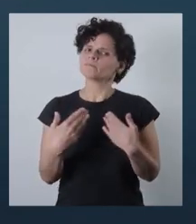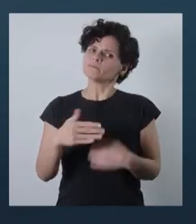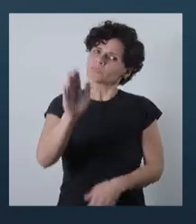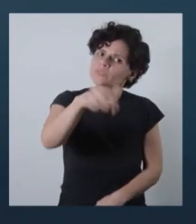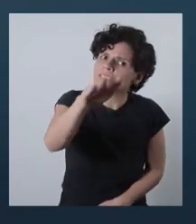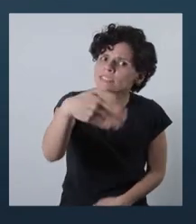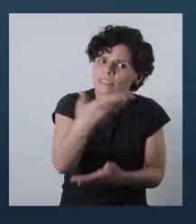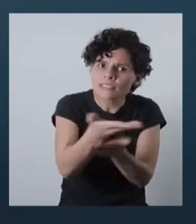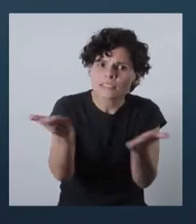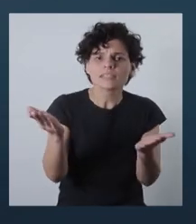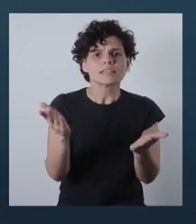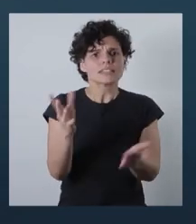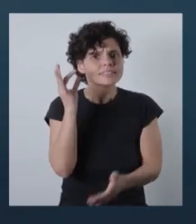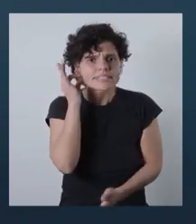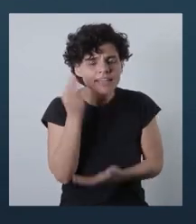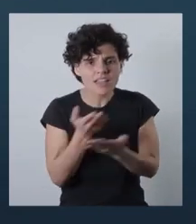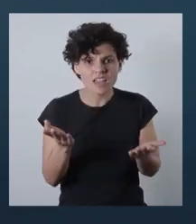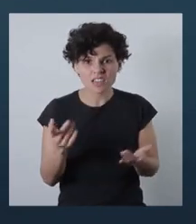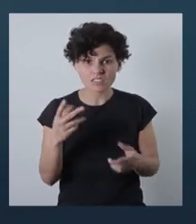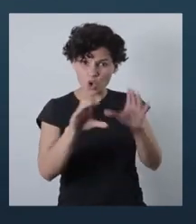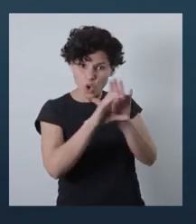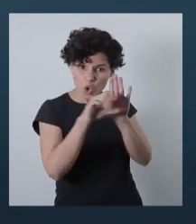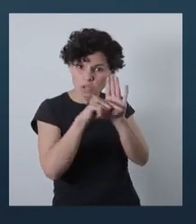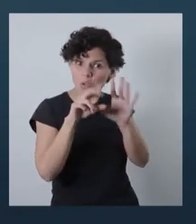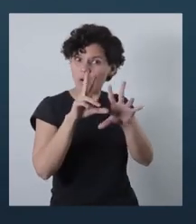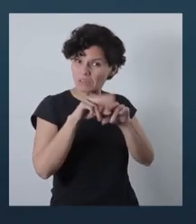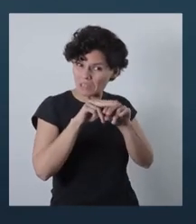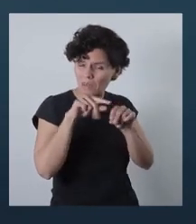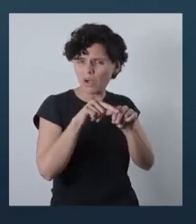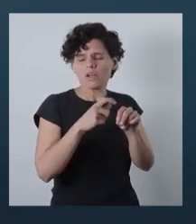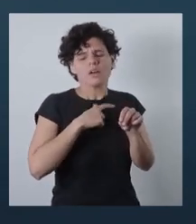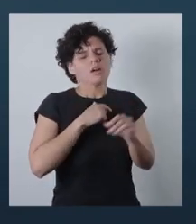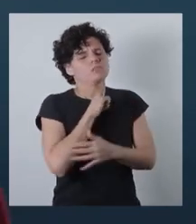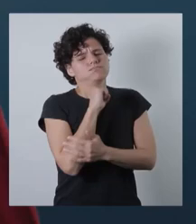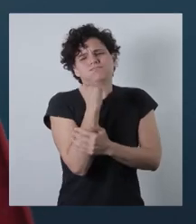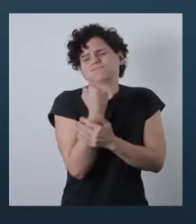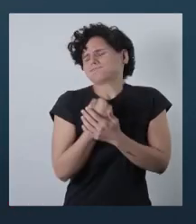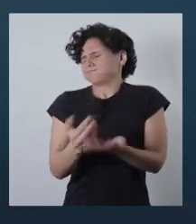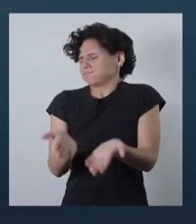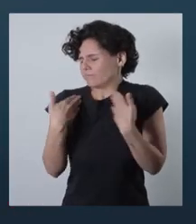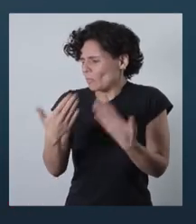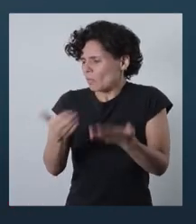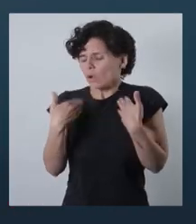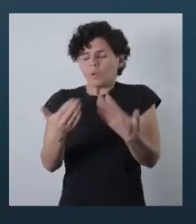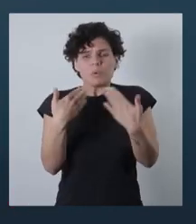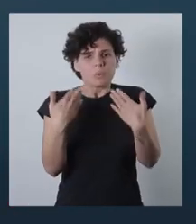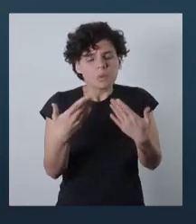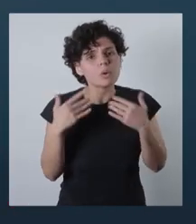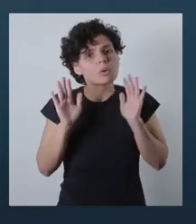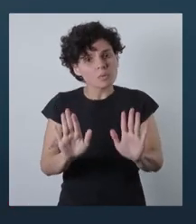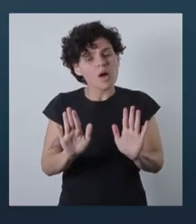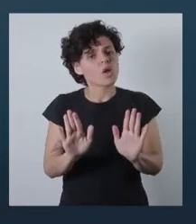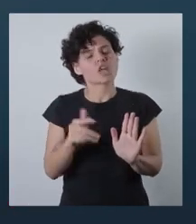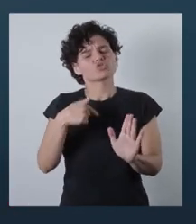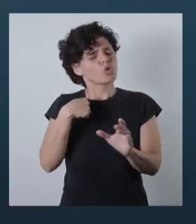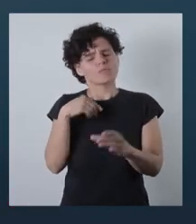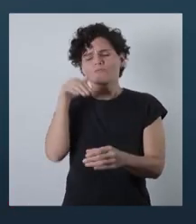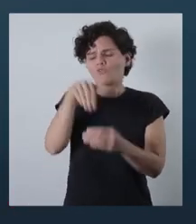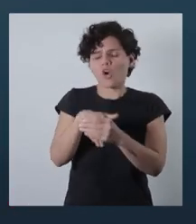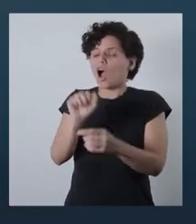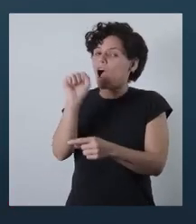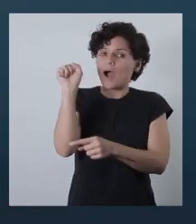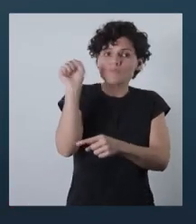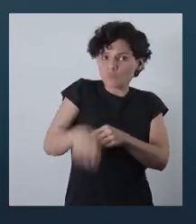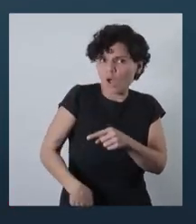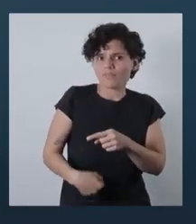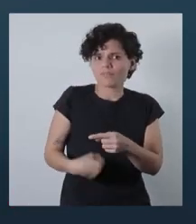Chiquilla, la vieja constitución me tiene ahogada. Así es que ahora voy a votar